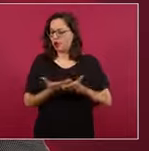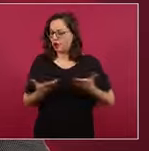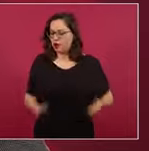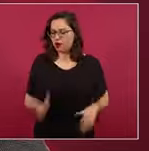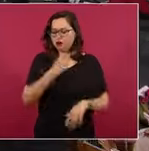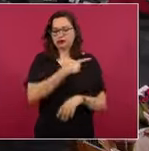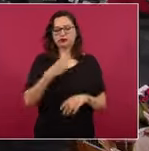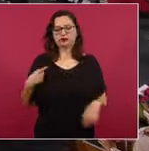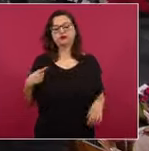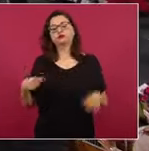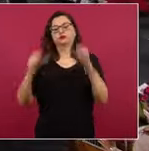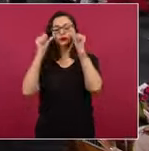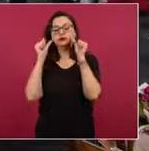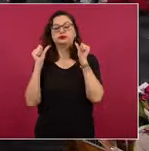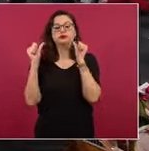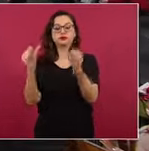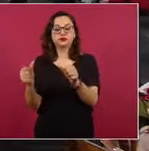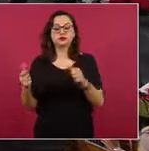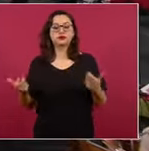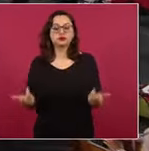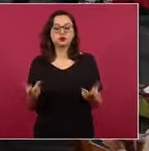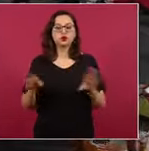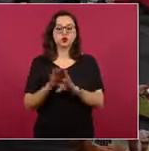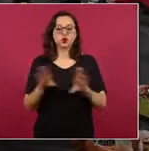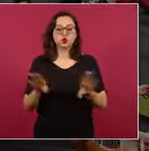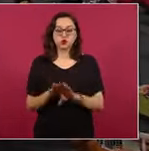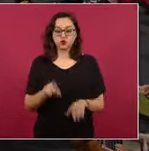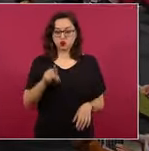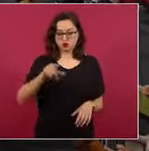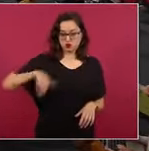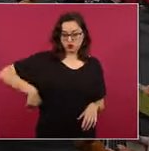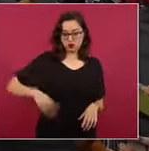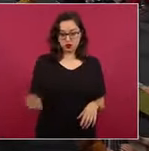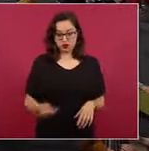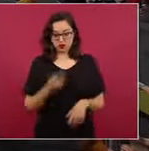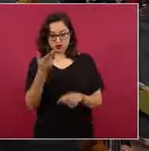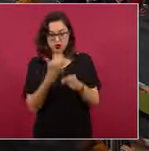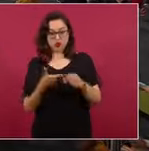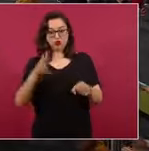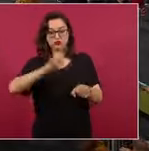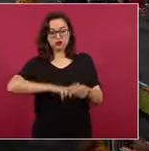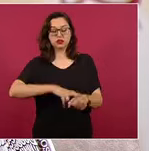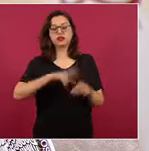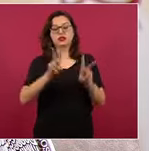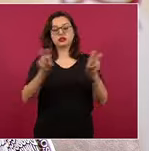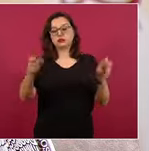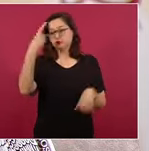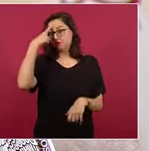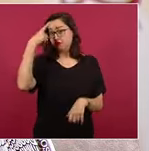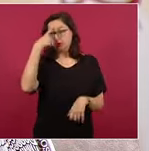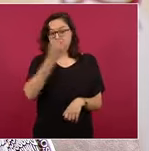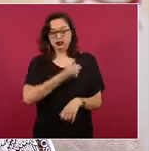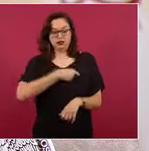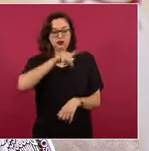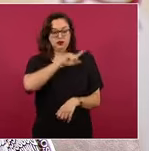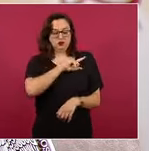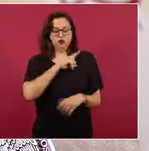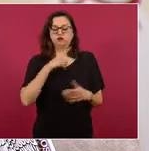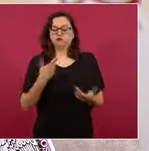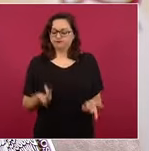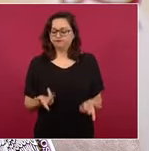han sacado y concreto su pregunta sobre los hospitales psiquiátricos es un camino que en